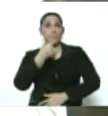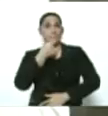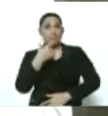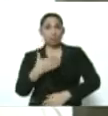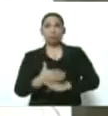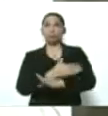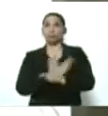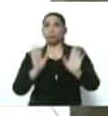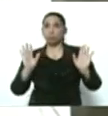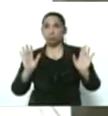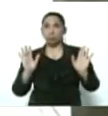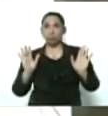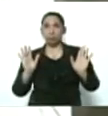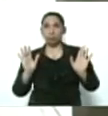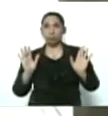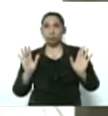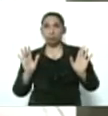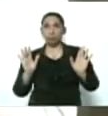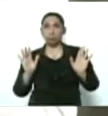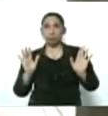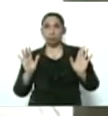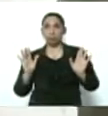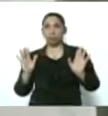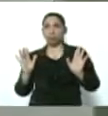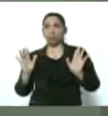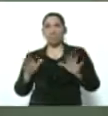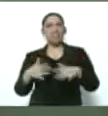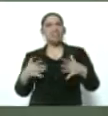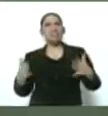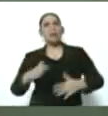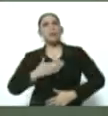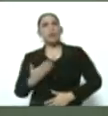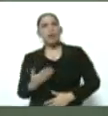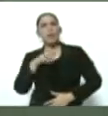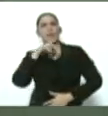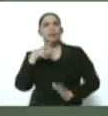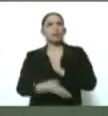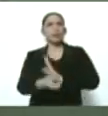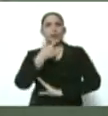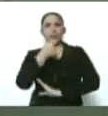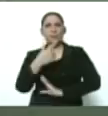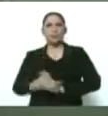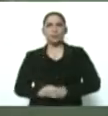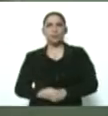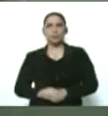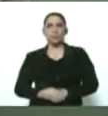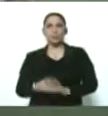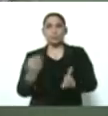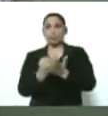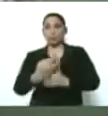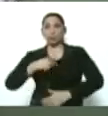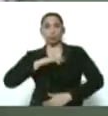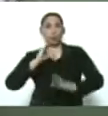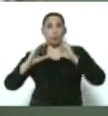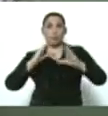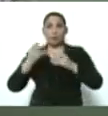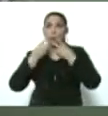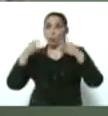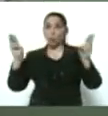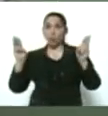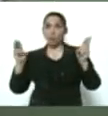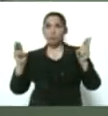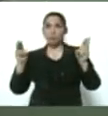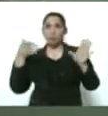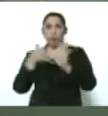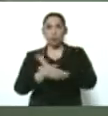temprano. Correcto. Que ese es otro elemento también. ¿Qué podemos hablar de los tratamientos? Sobre eso siempre hemos conversado en público.